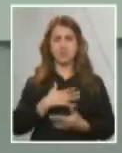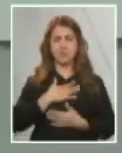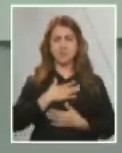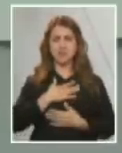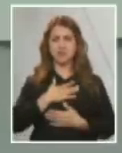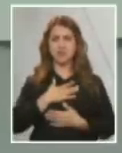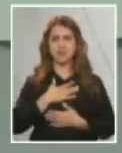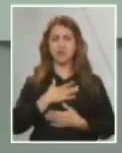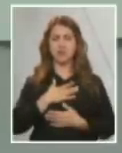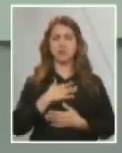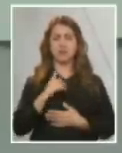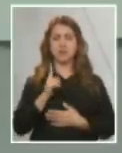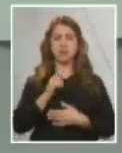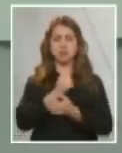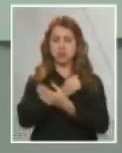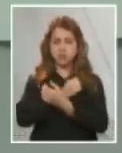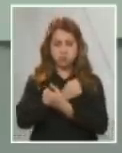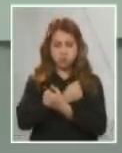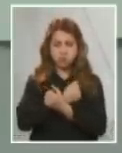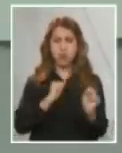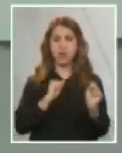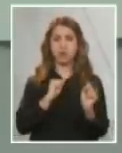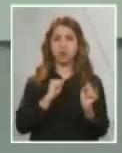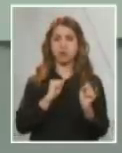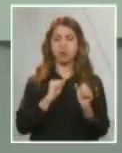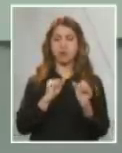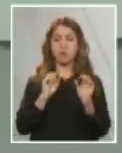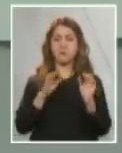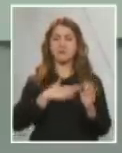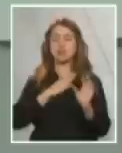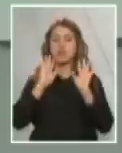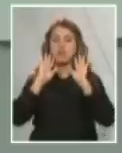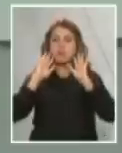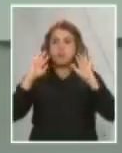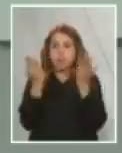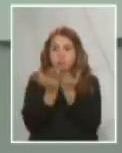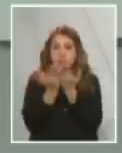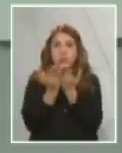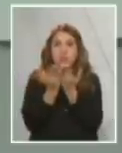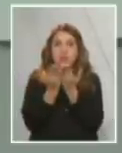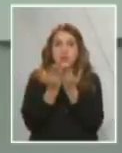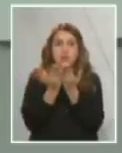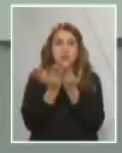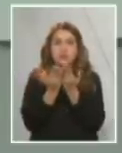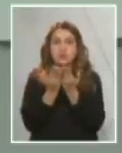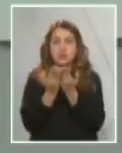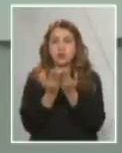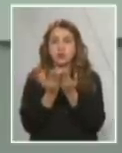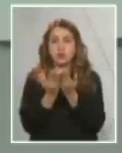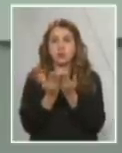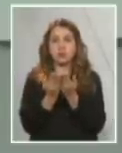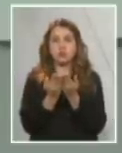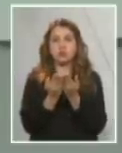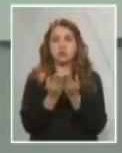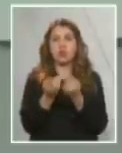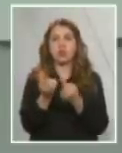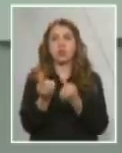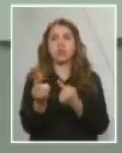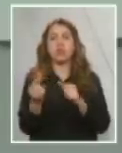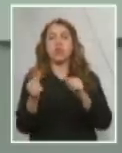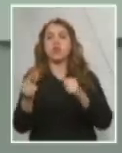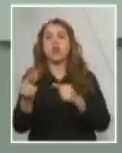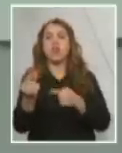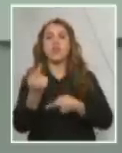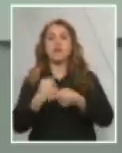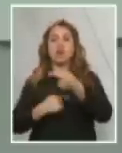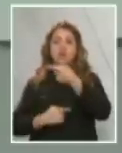algo así como no poder salir de ahí. Y los tocó que tuvimos que devolver. Porque no pudimos